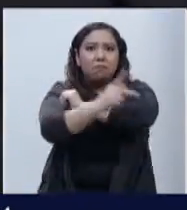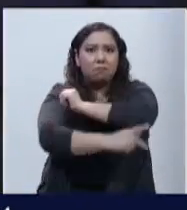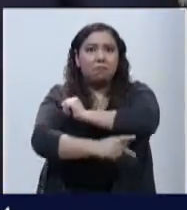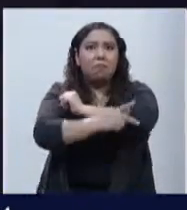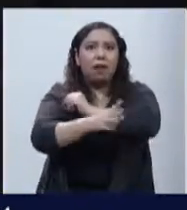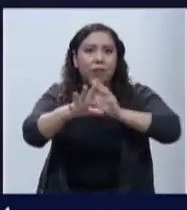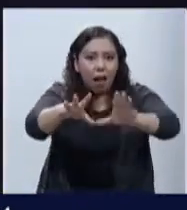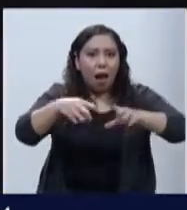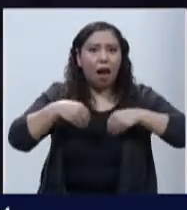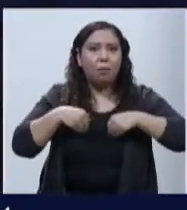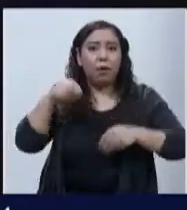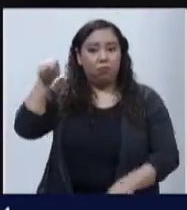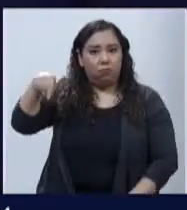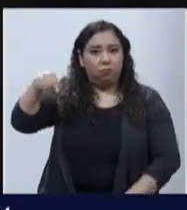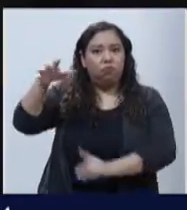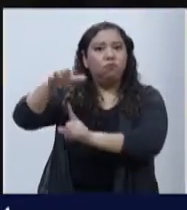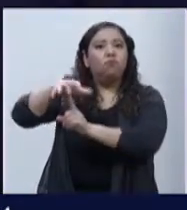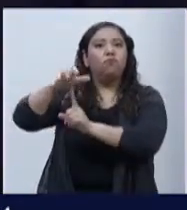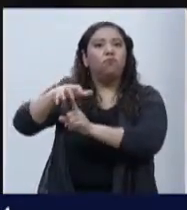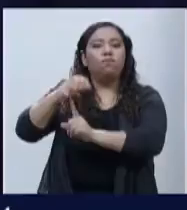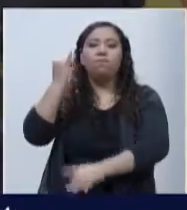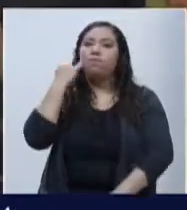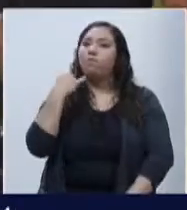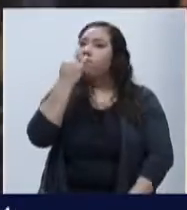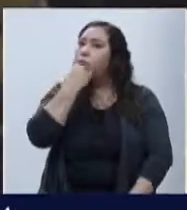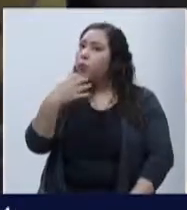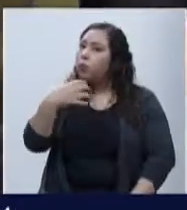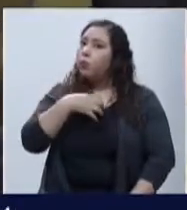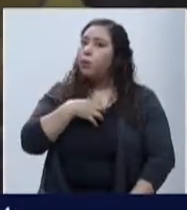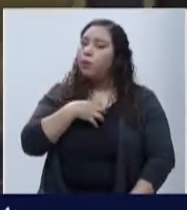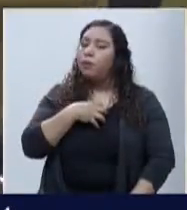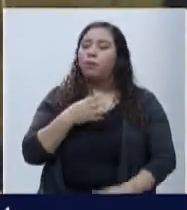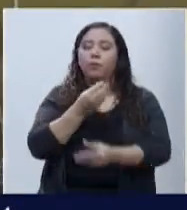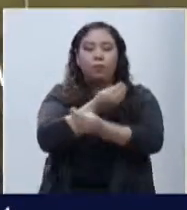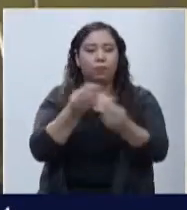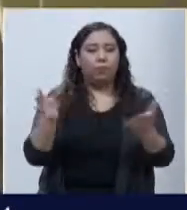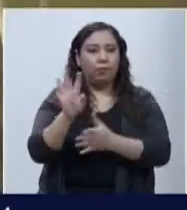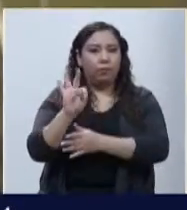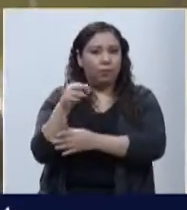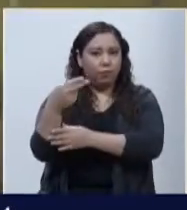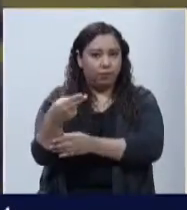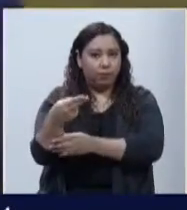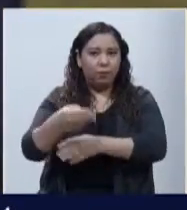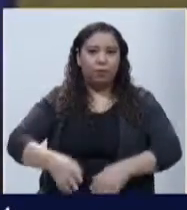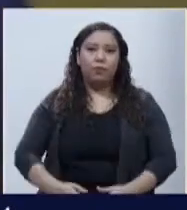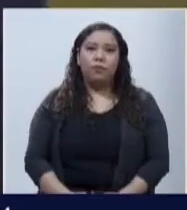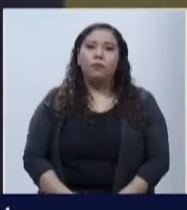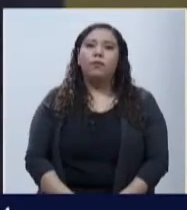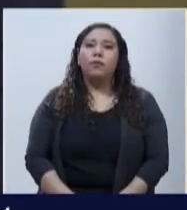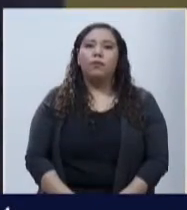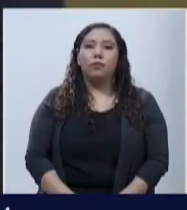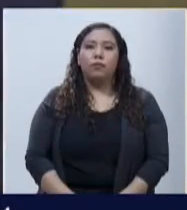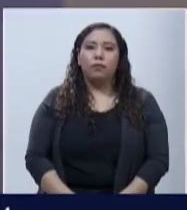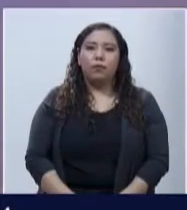jerusalén como la capital del pueblo judío para televisión nacional de honduras alfredo ortiz